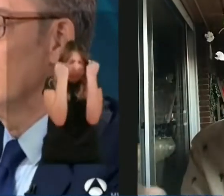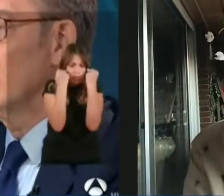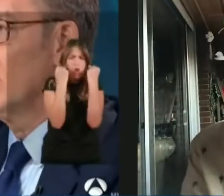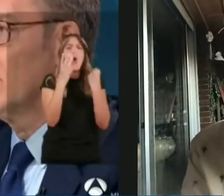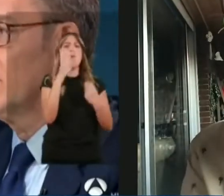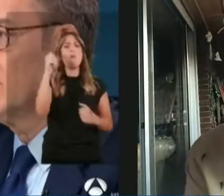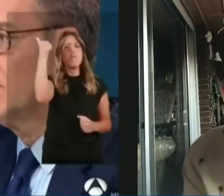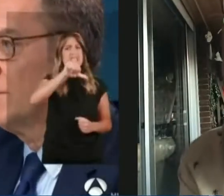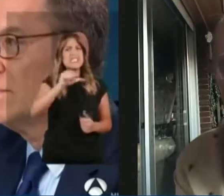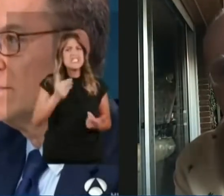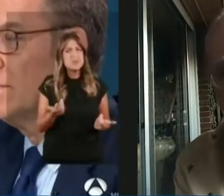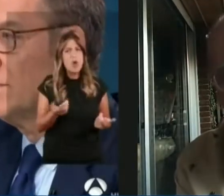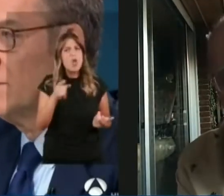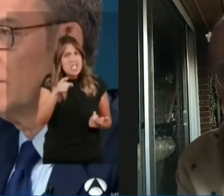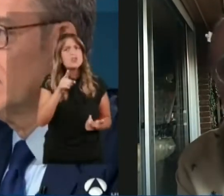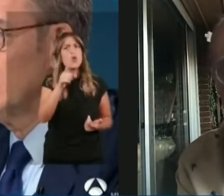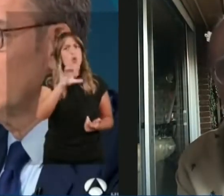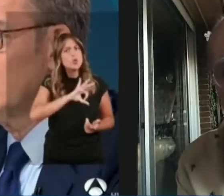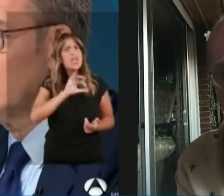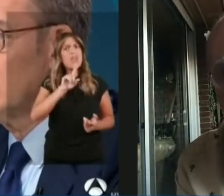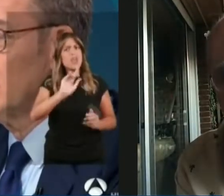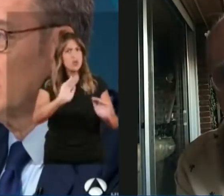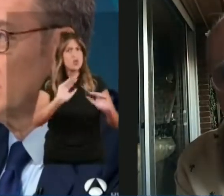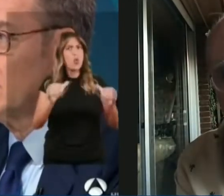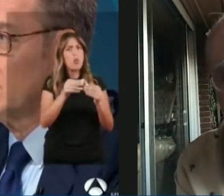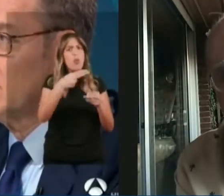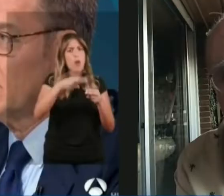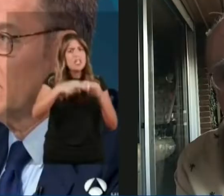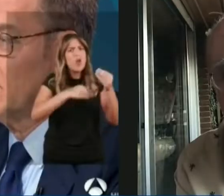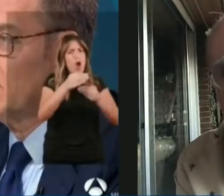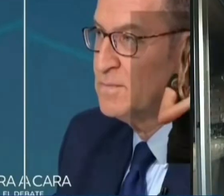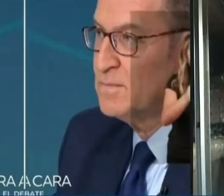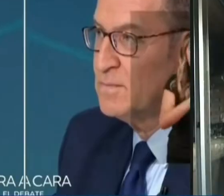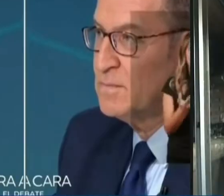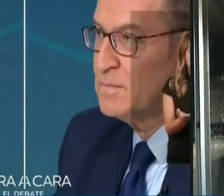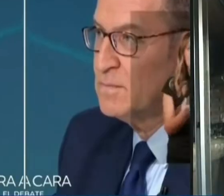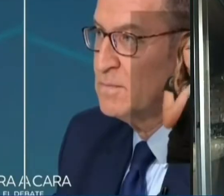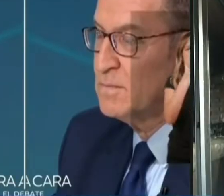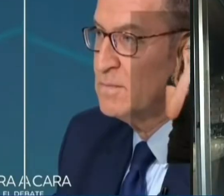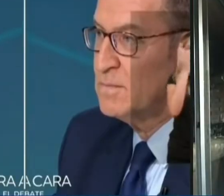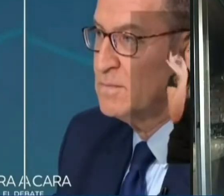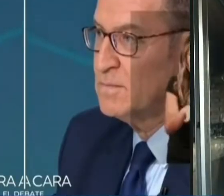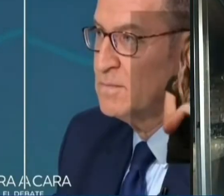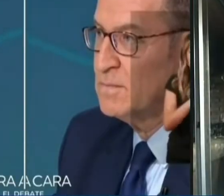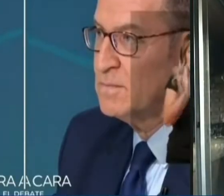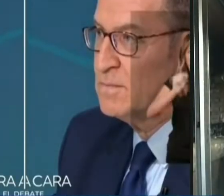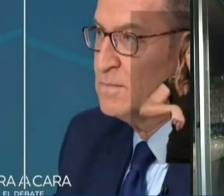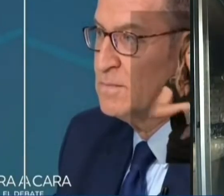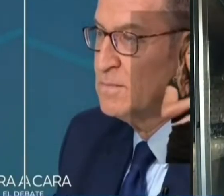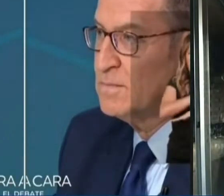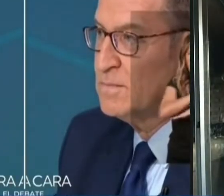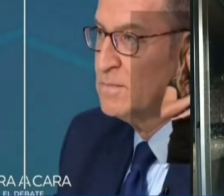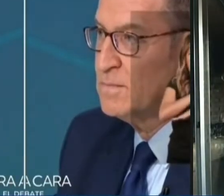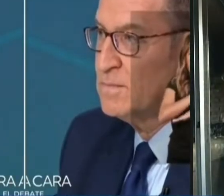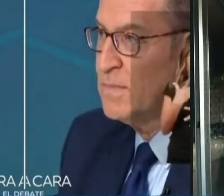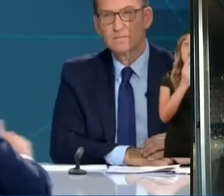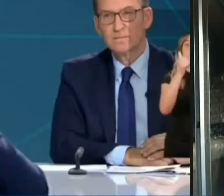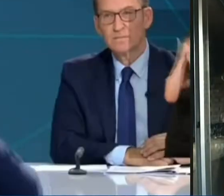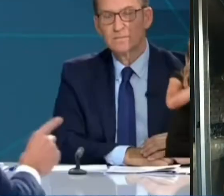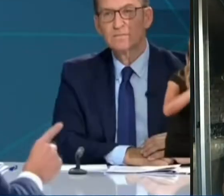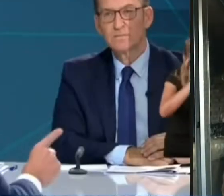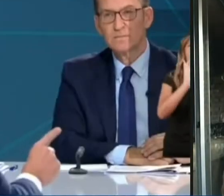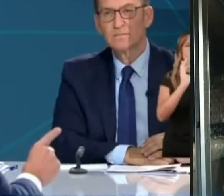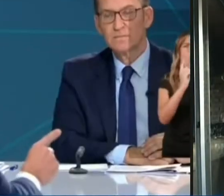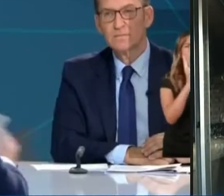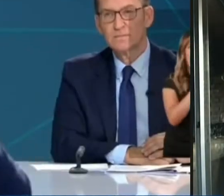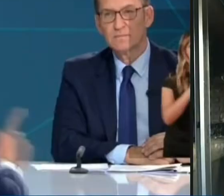de extrema derecha, de ultraderecha. De acuerdo a su experiencia, a su conocimiento profundo de la ciencia política, ¿hubo en esta campaña, sobre